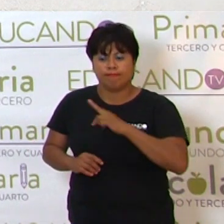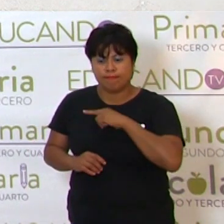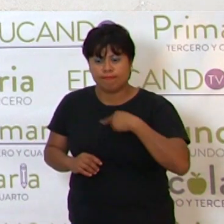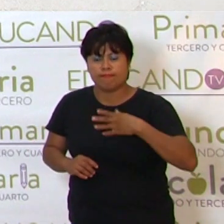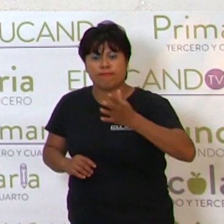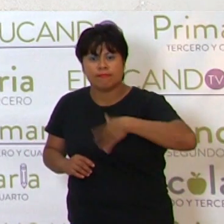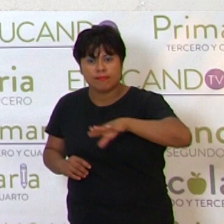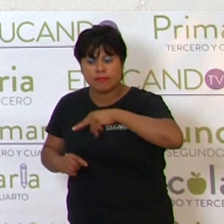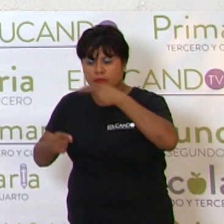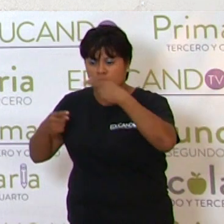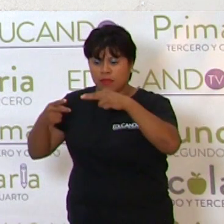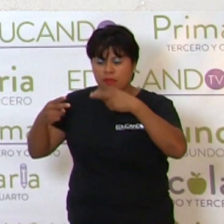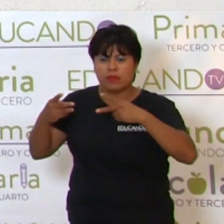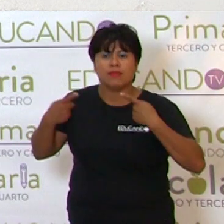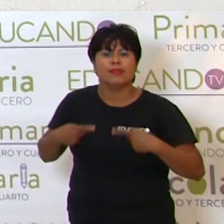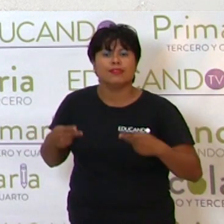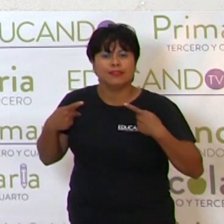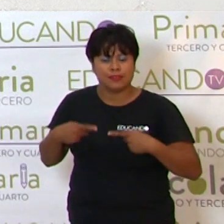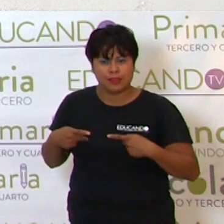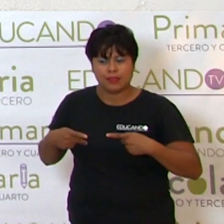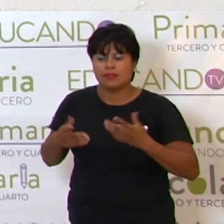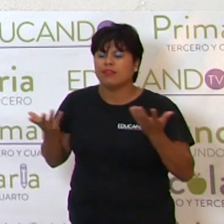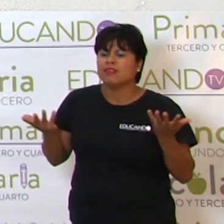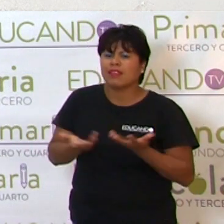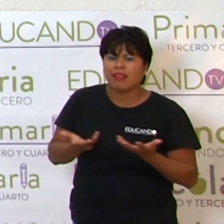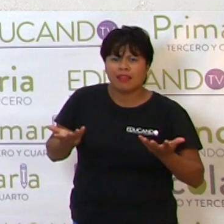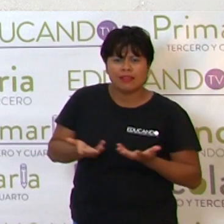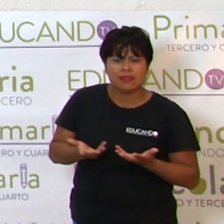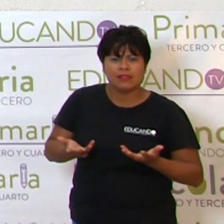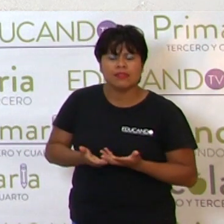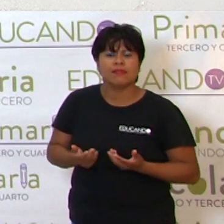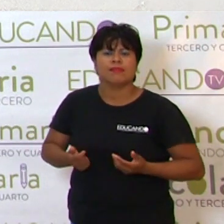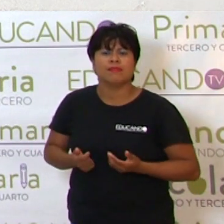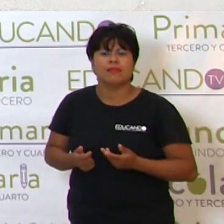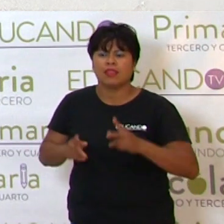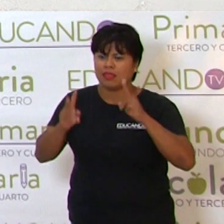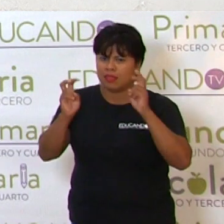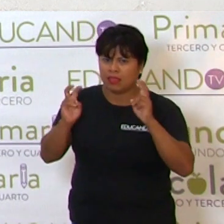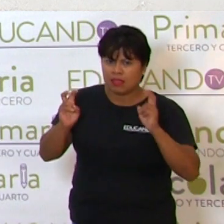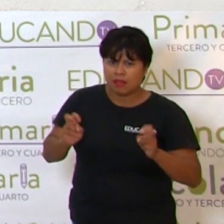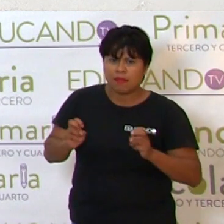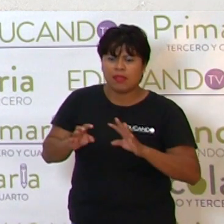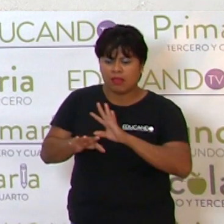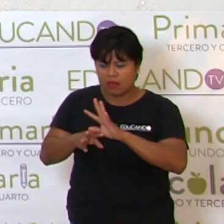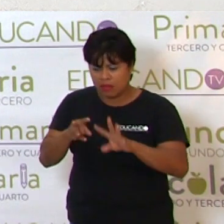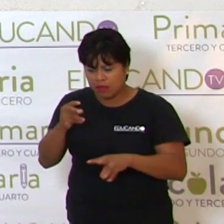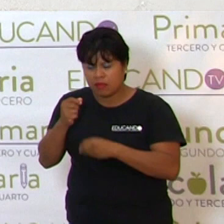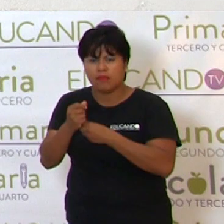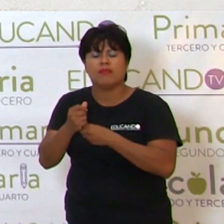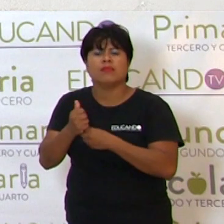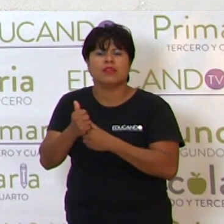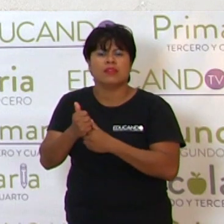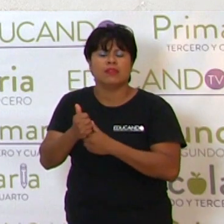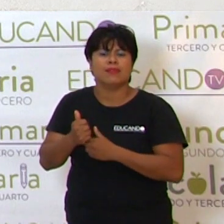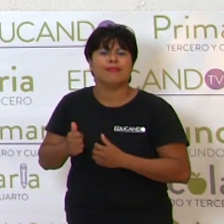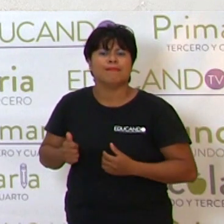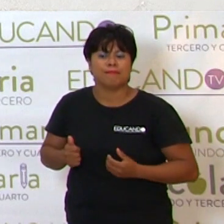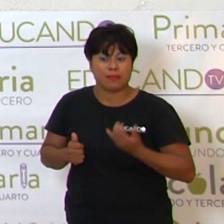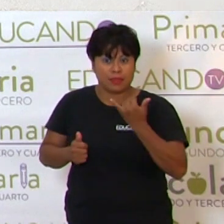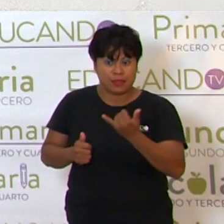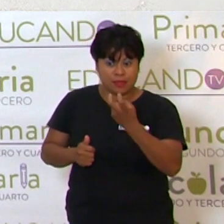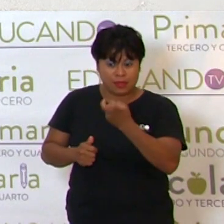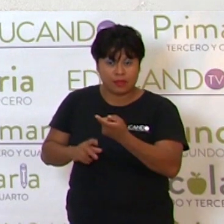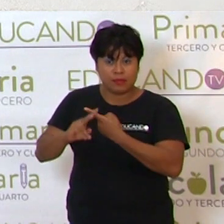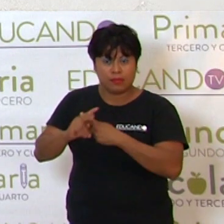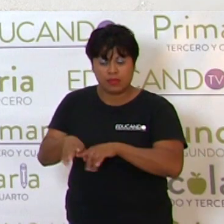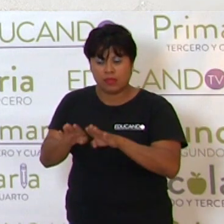buscamos los nombres de los personajes, las acciones, el tema, el argumento. Y a partir